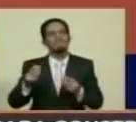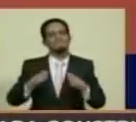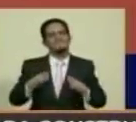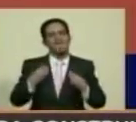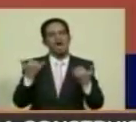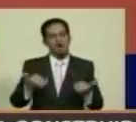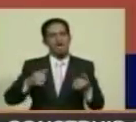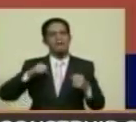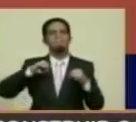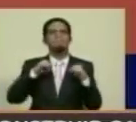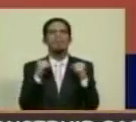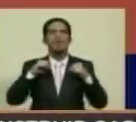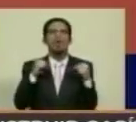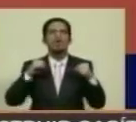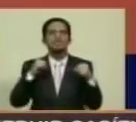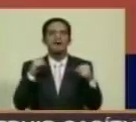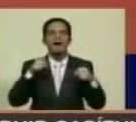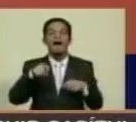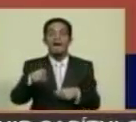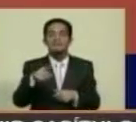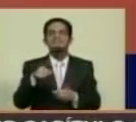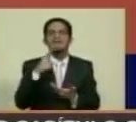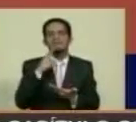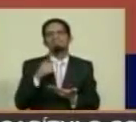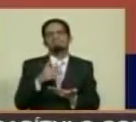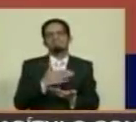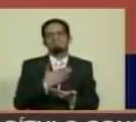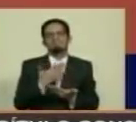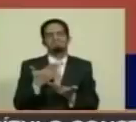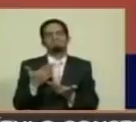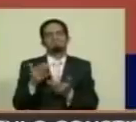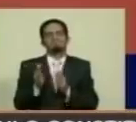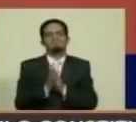para poder seguir planificando lo que está planificando.